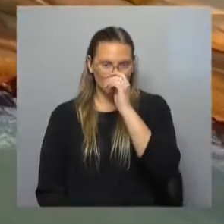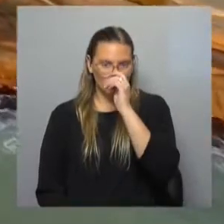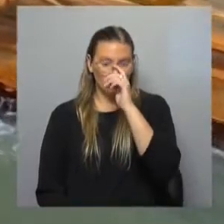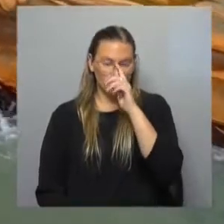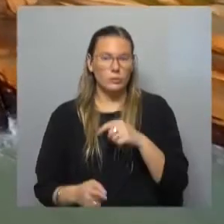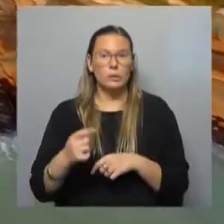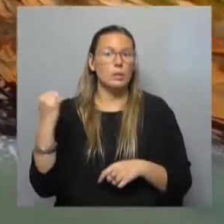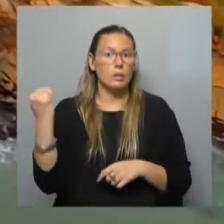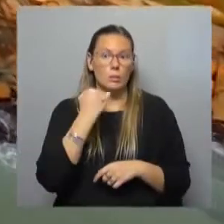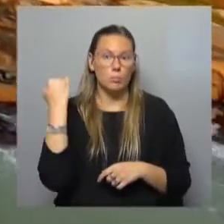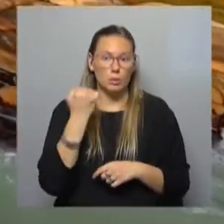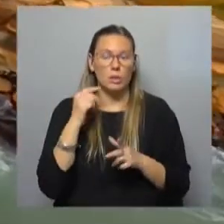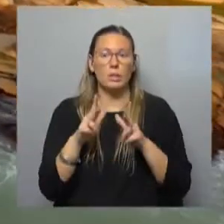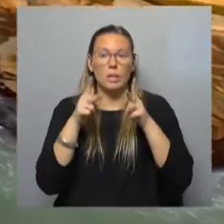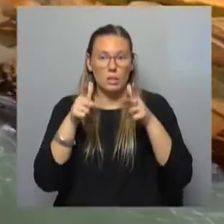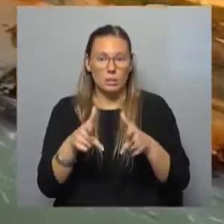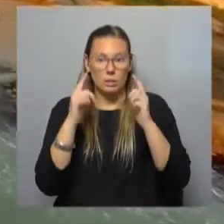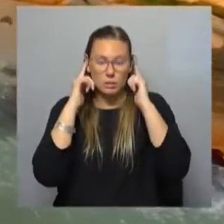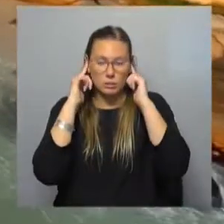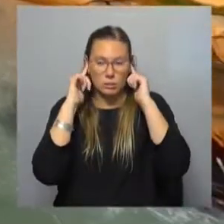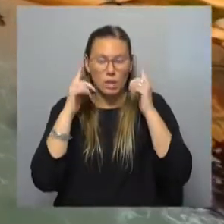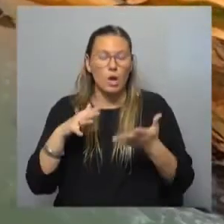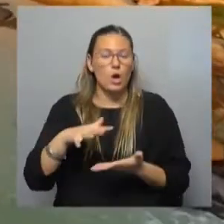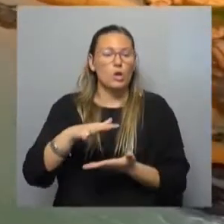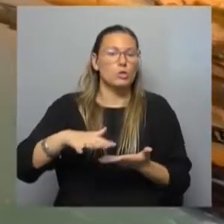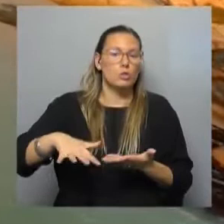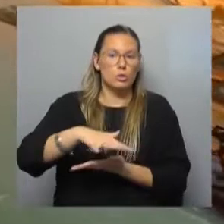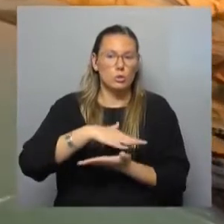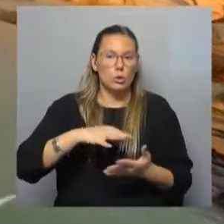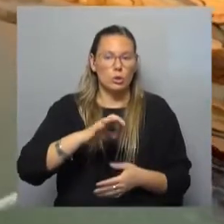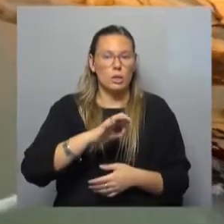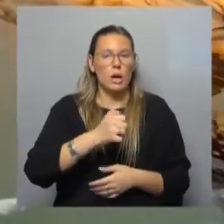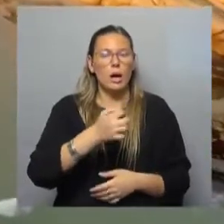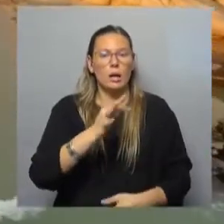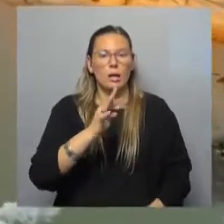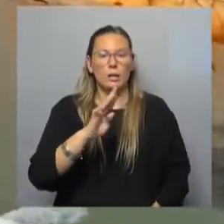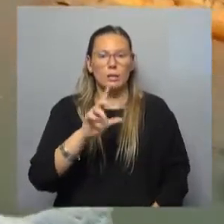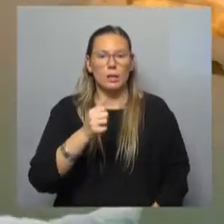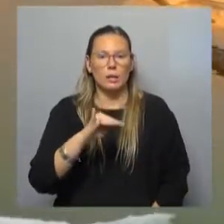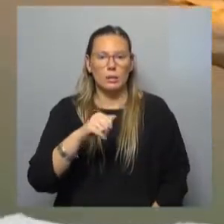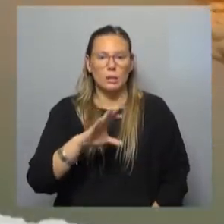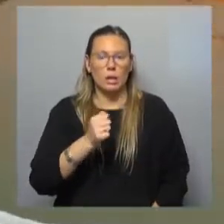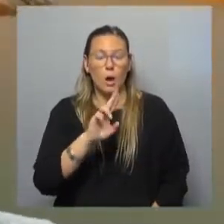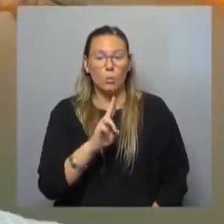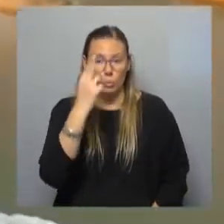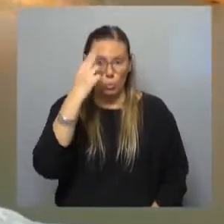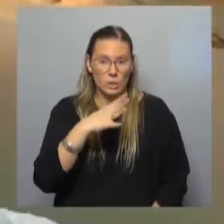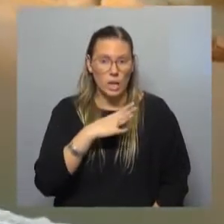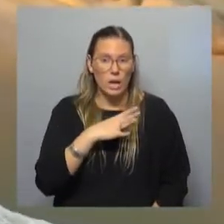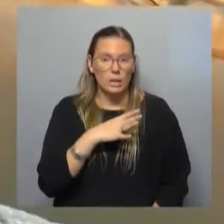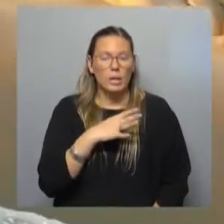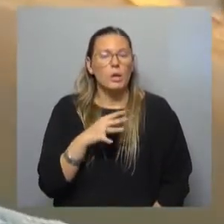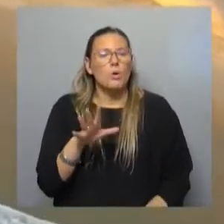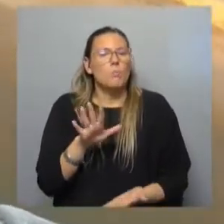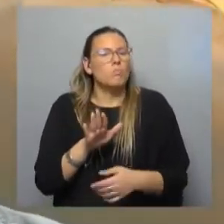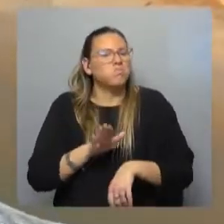Es importante mencionar que en la zona atlántica uruguaya existe un punto